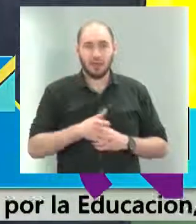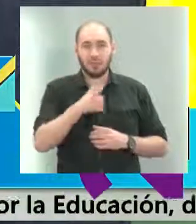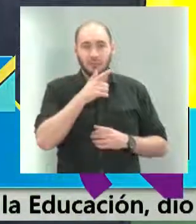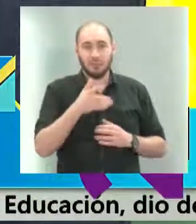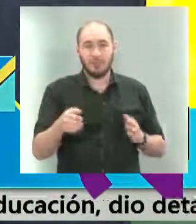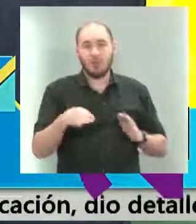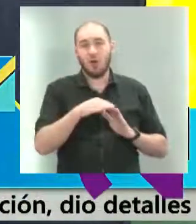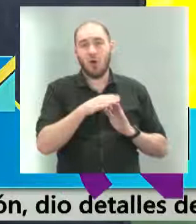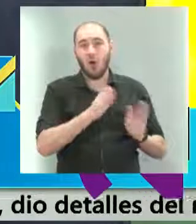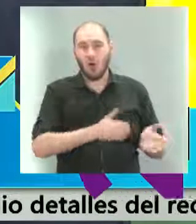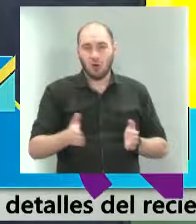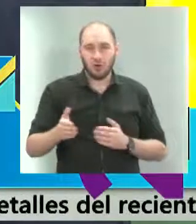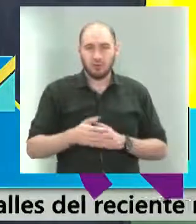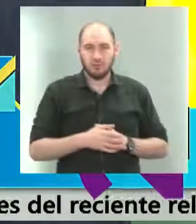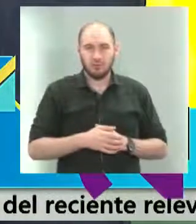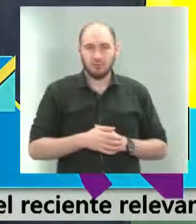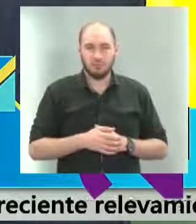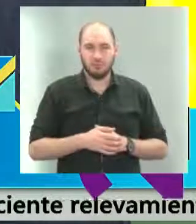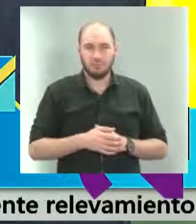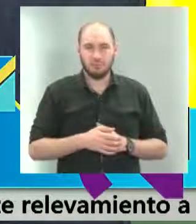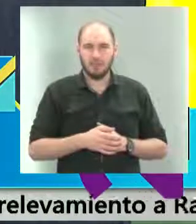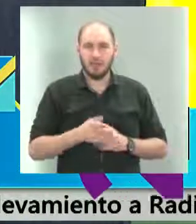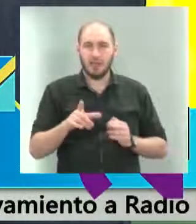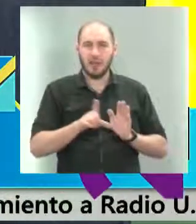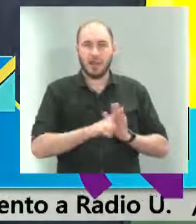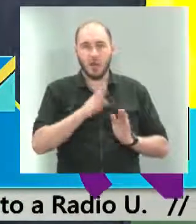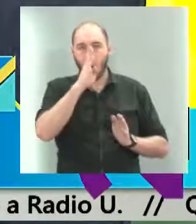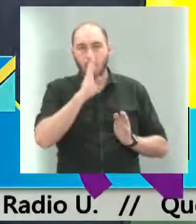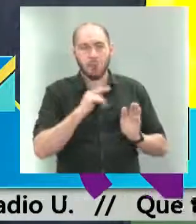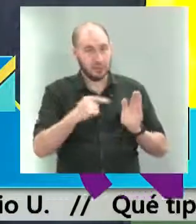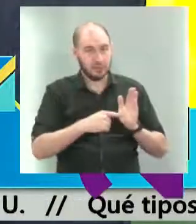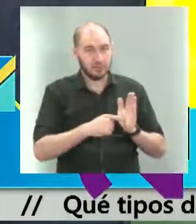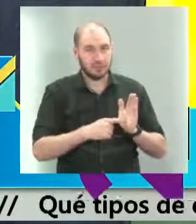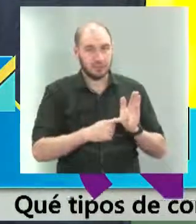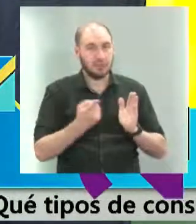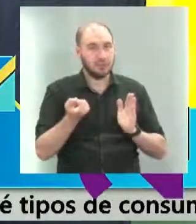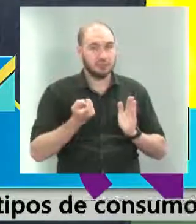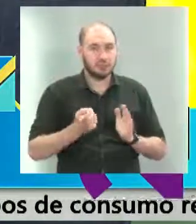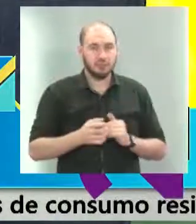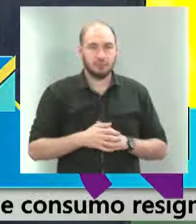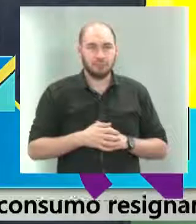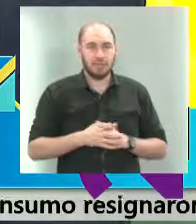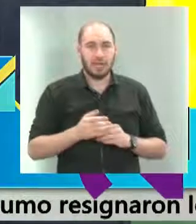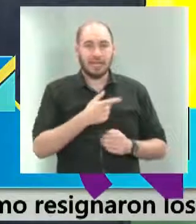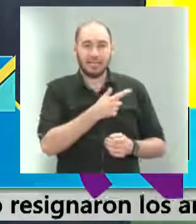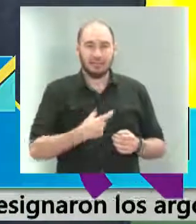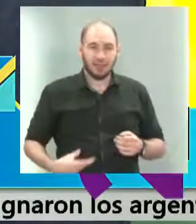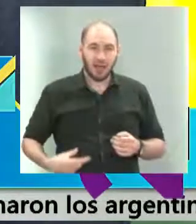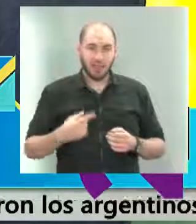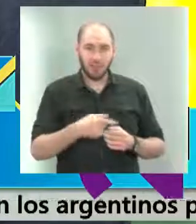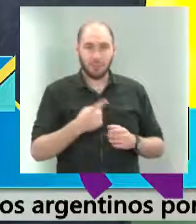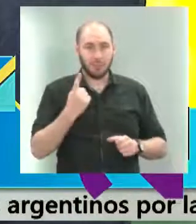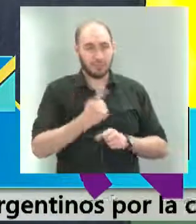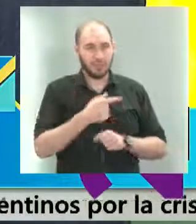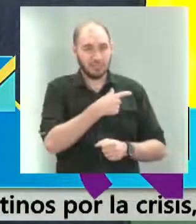bueno, el orden y hacer cumplir la ley requiere de, por supuesto, el Estado en primera